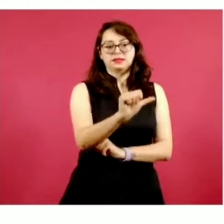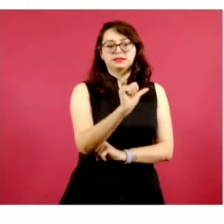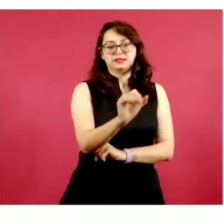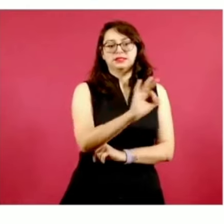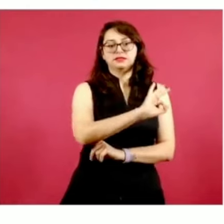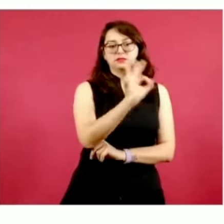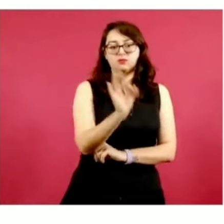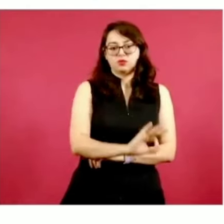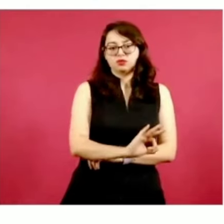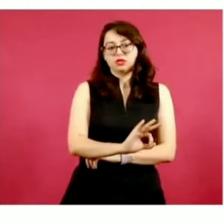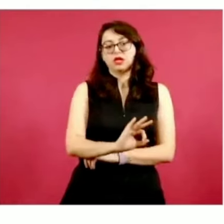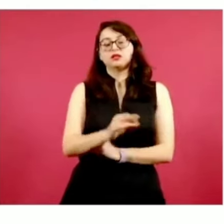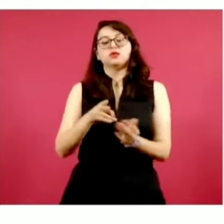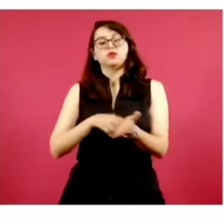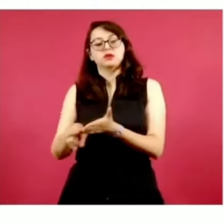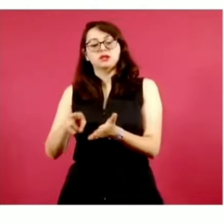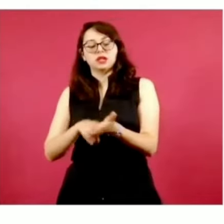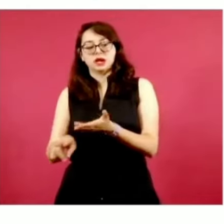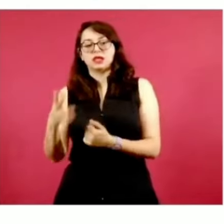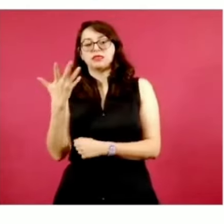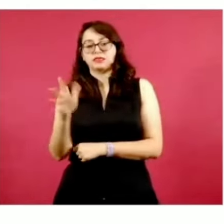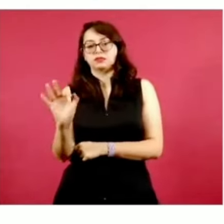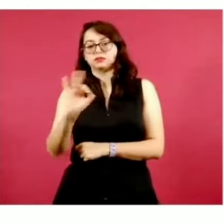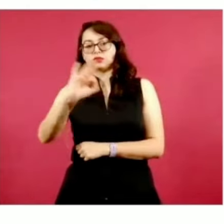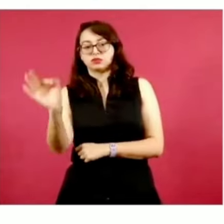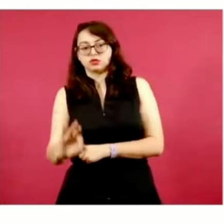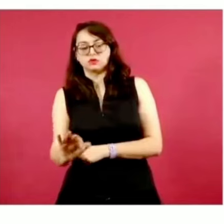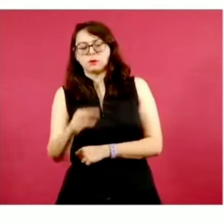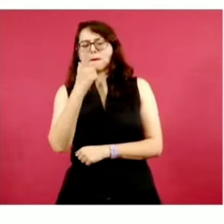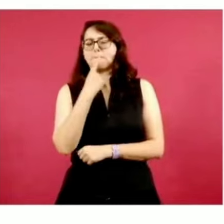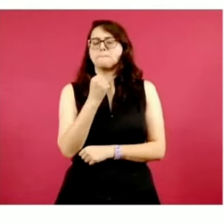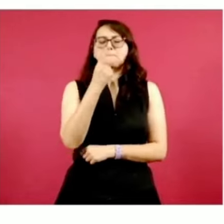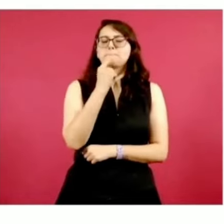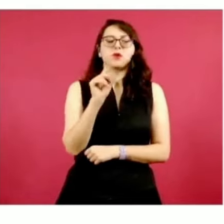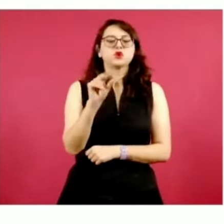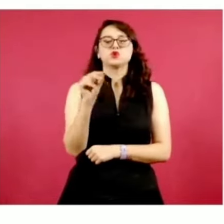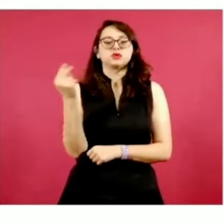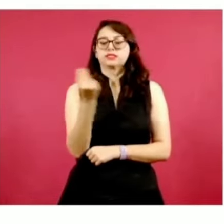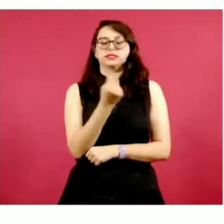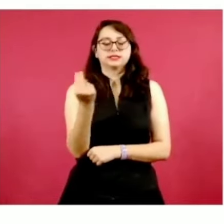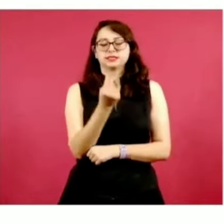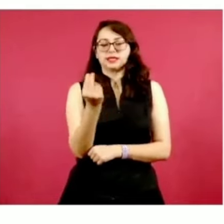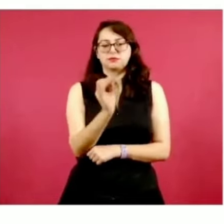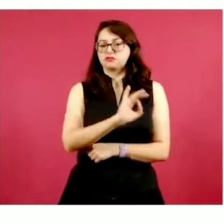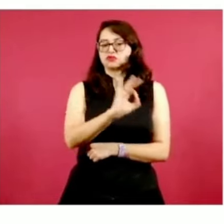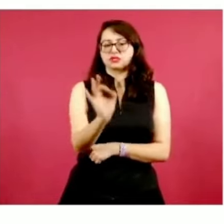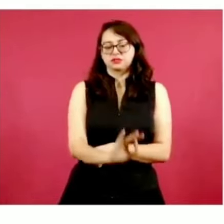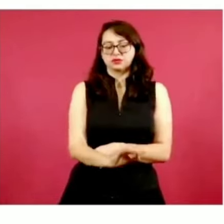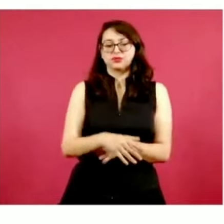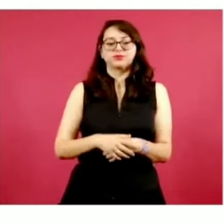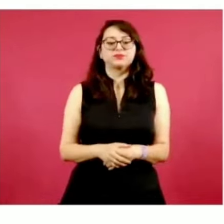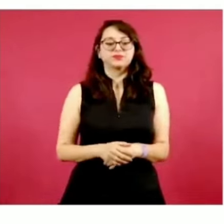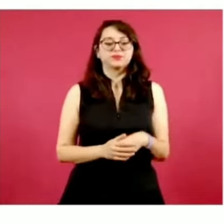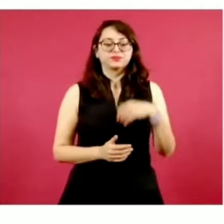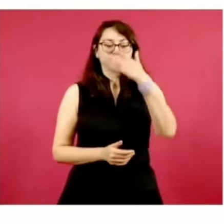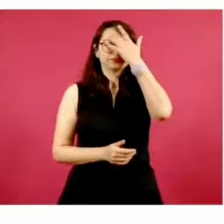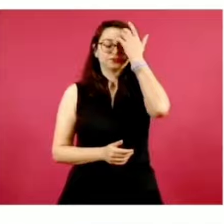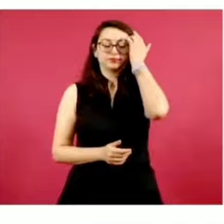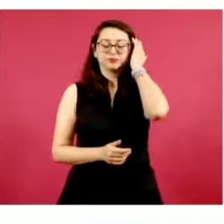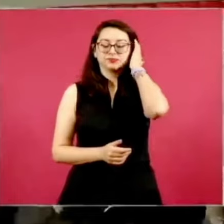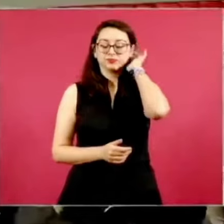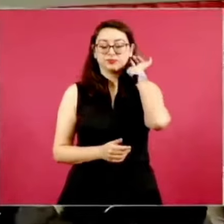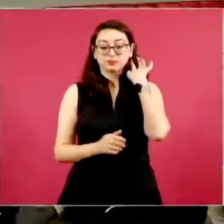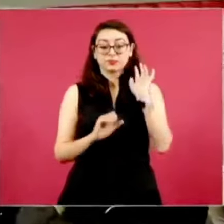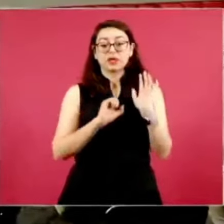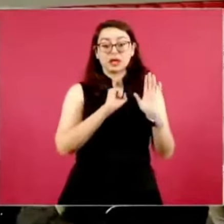Premium no habrá incentivo pasamos ahora al ranking por marcas en donde teniendo como referente las ganancias